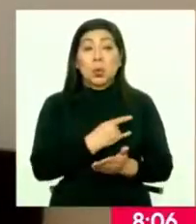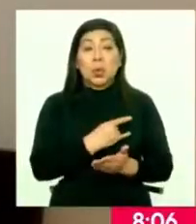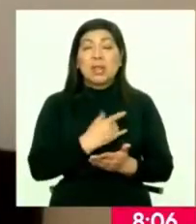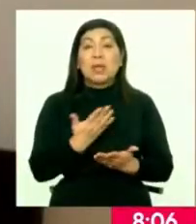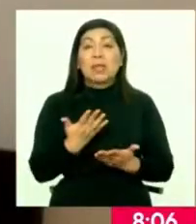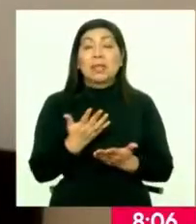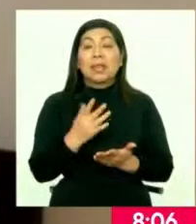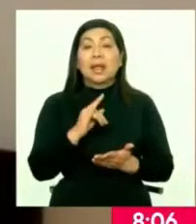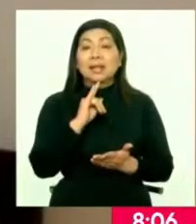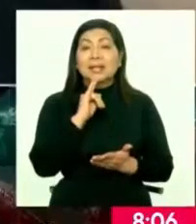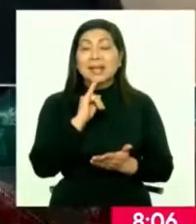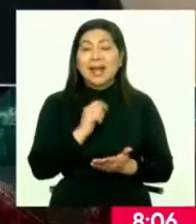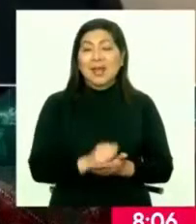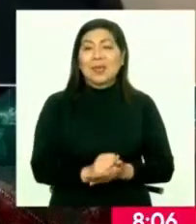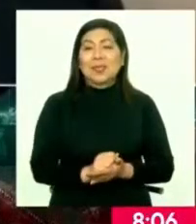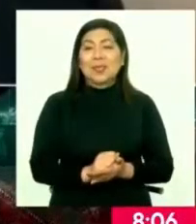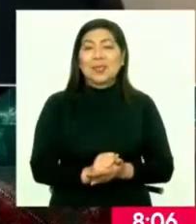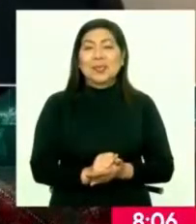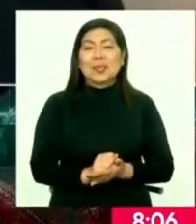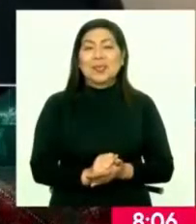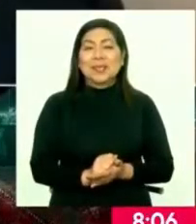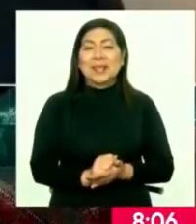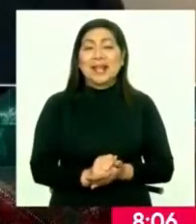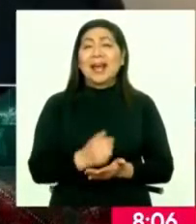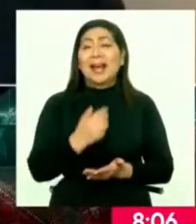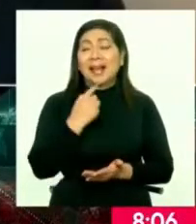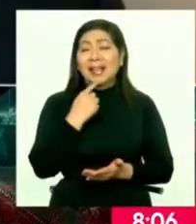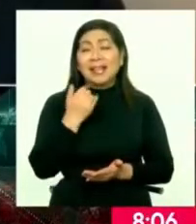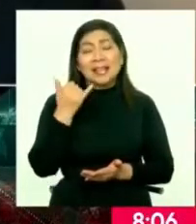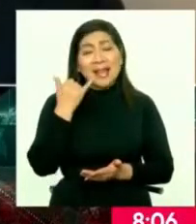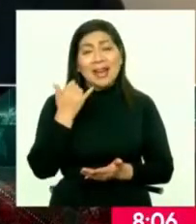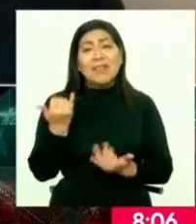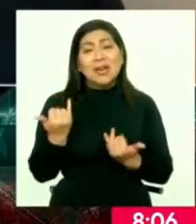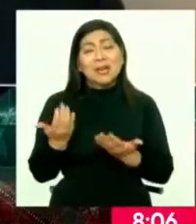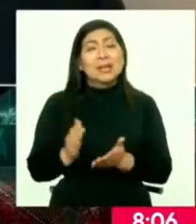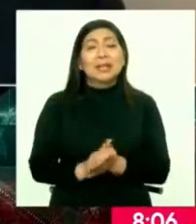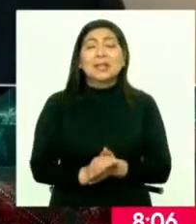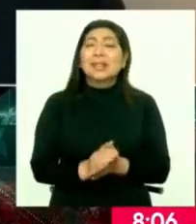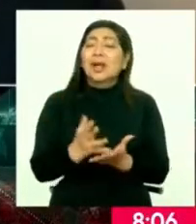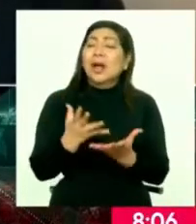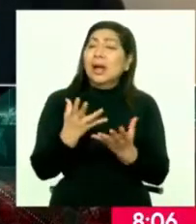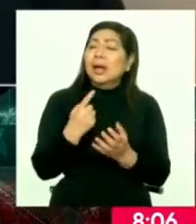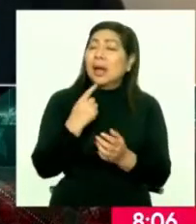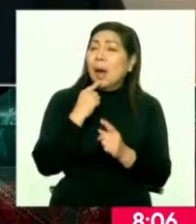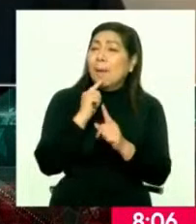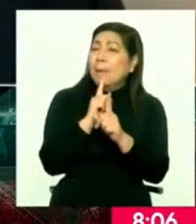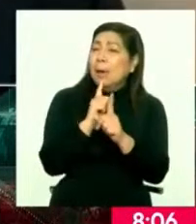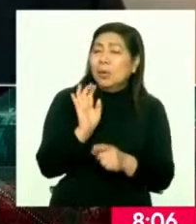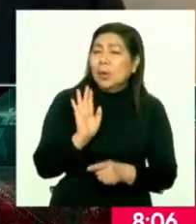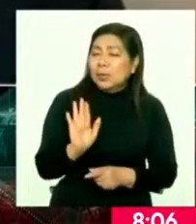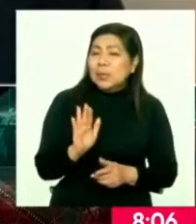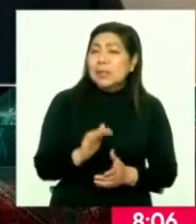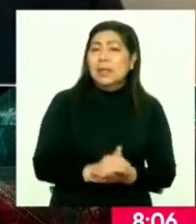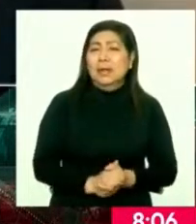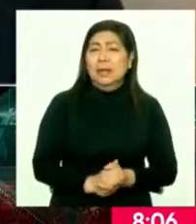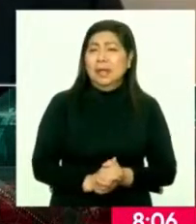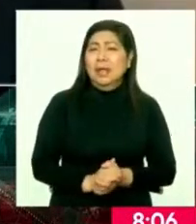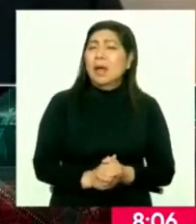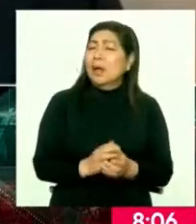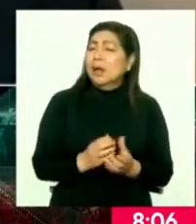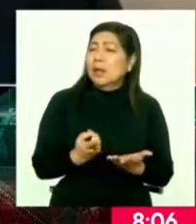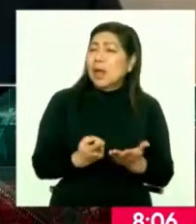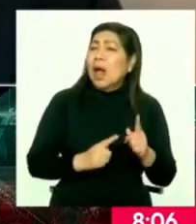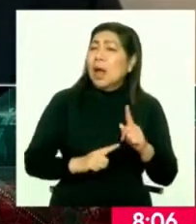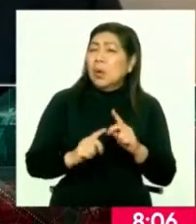de Miami. Le agradecemos, doctor, por atender nuestro llamado. Y lo primero que quisiera preguntarle tiene que ver